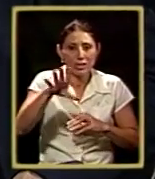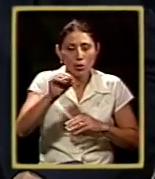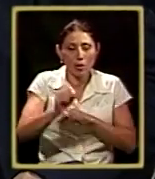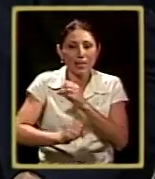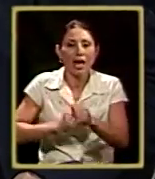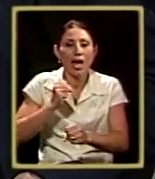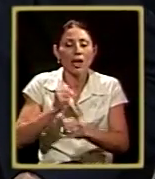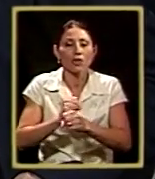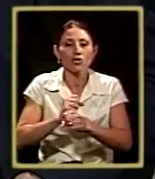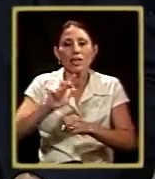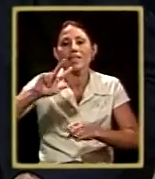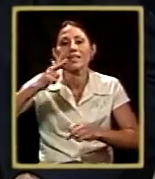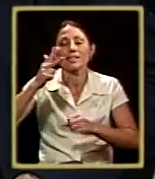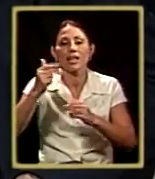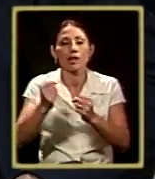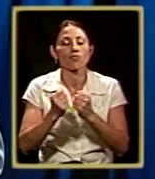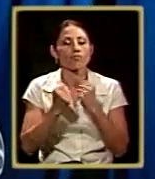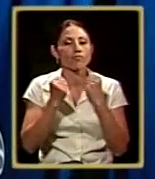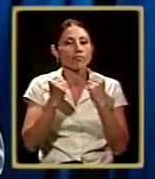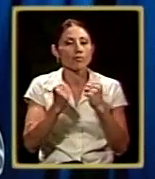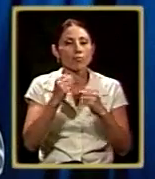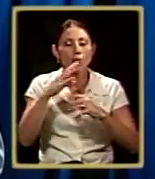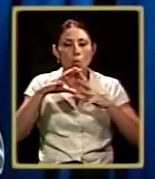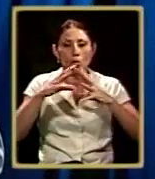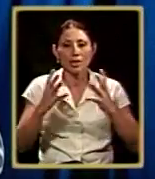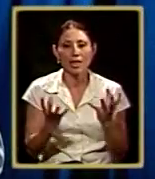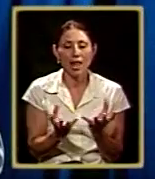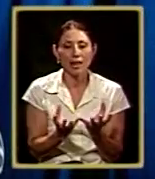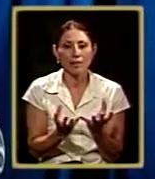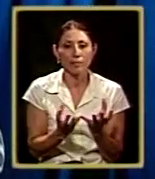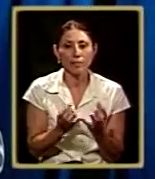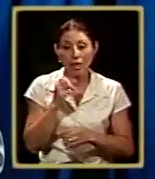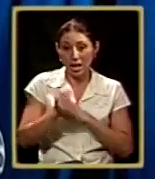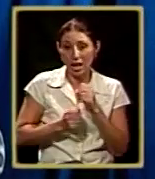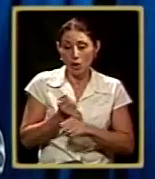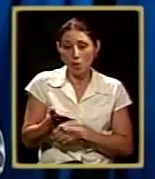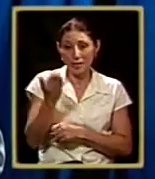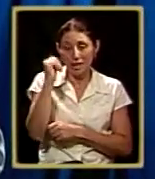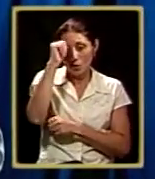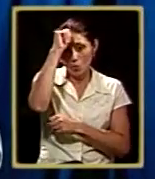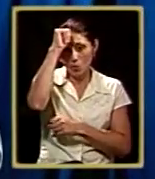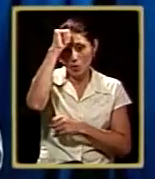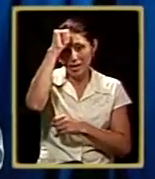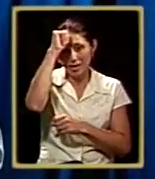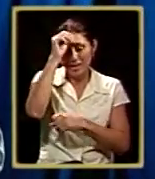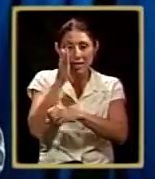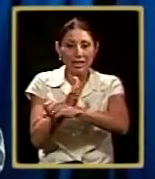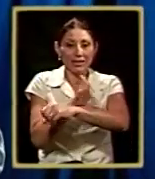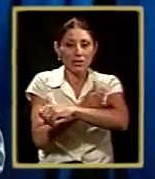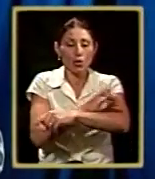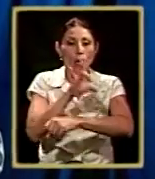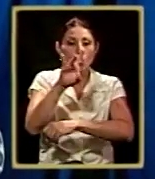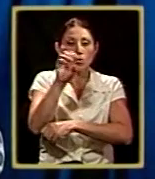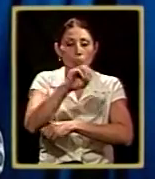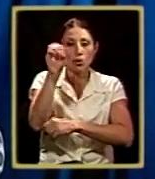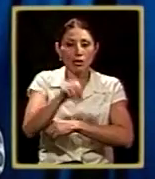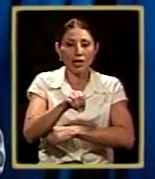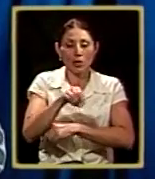mundial. Y el crecimiento, el año pasado creció un 8%, este año va a crecer un